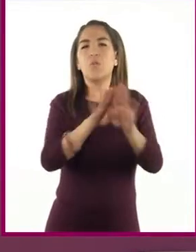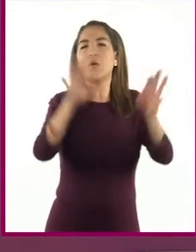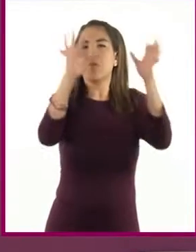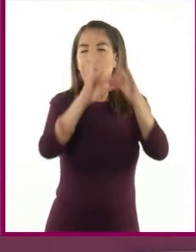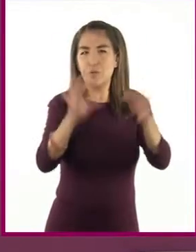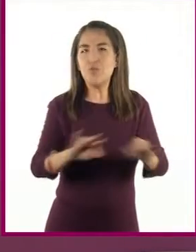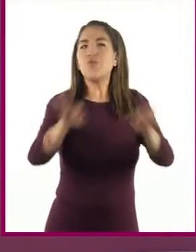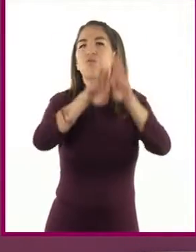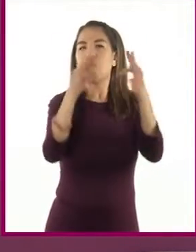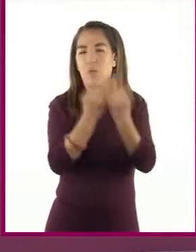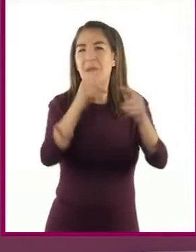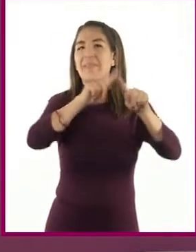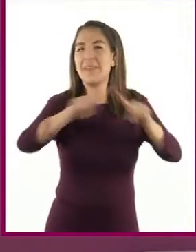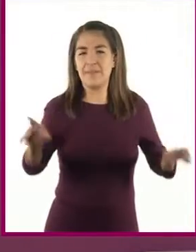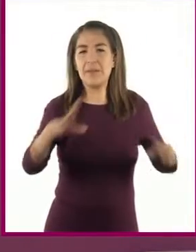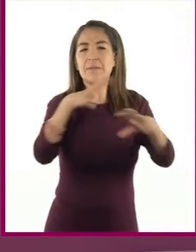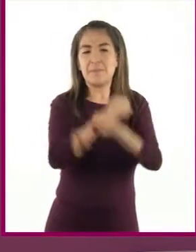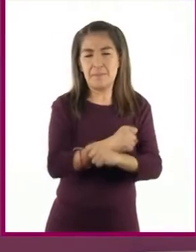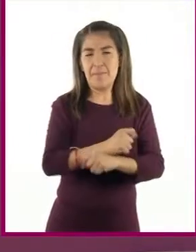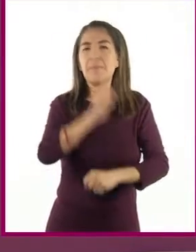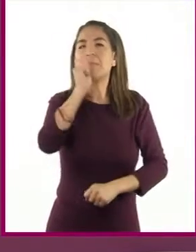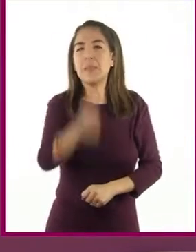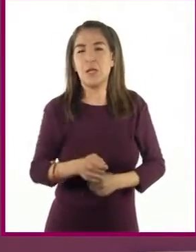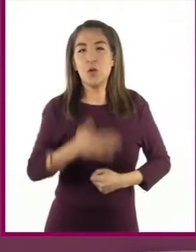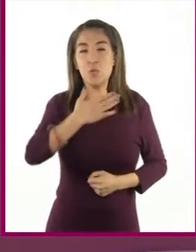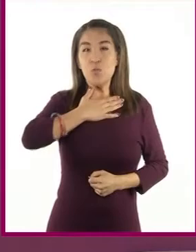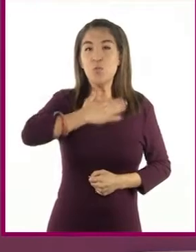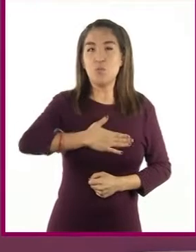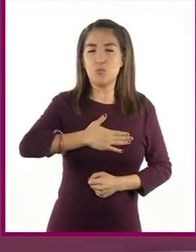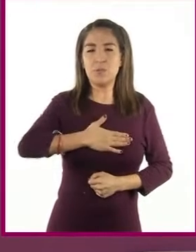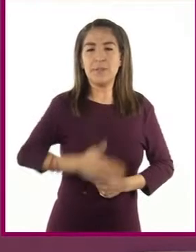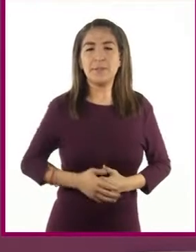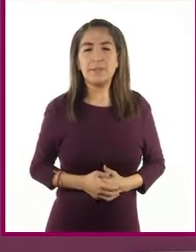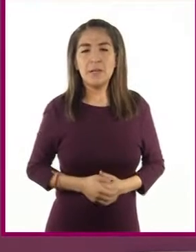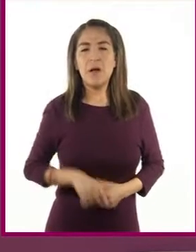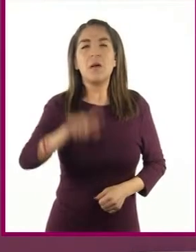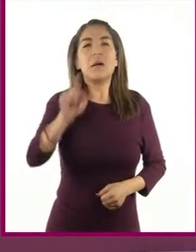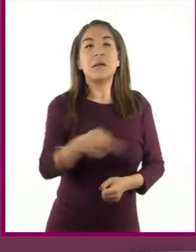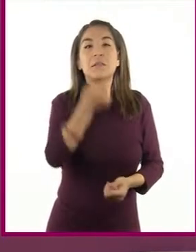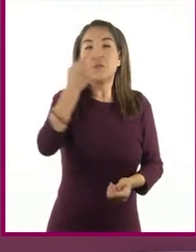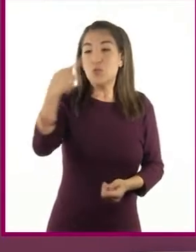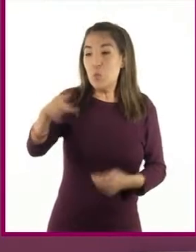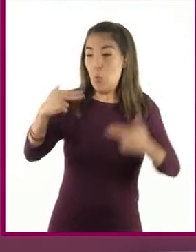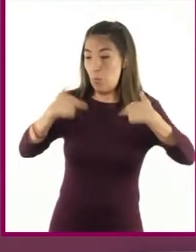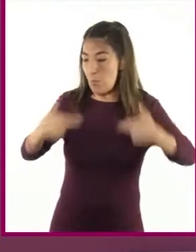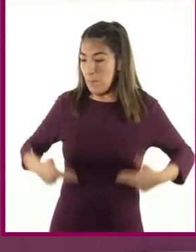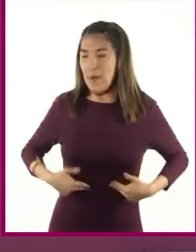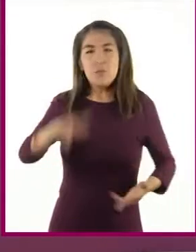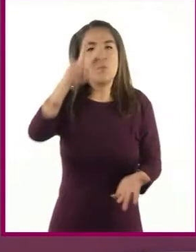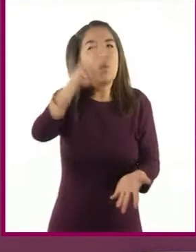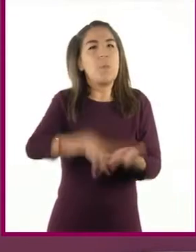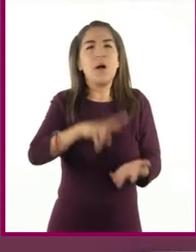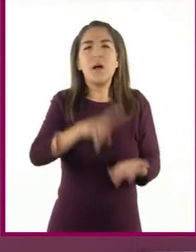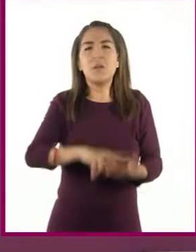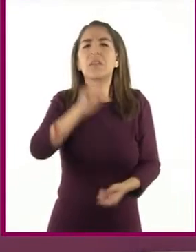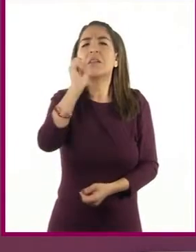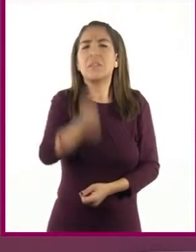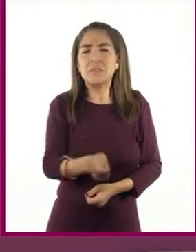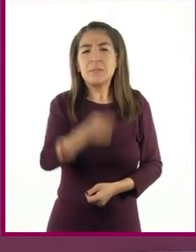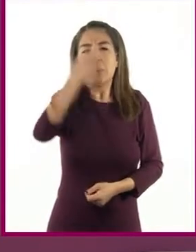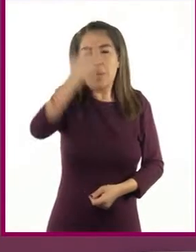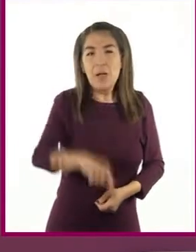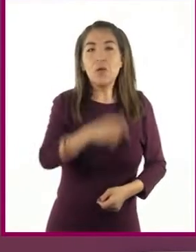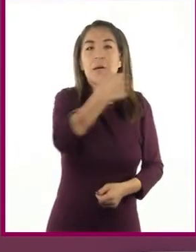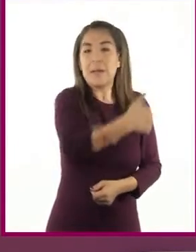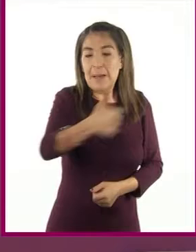forma distinta. Podemos decir que la justicia es un valor del ser humano a través del cual buscamos que